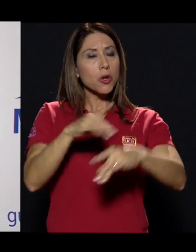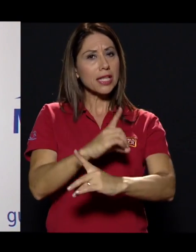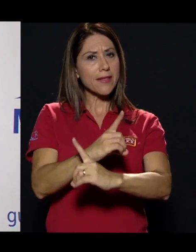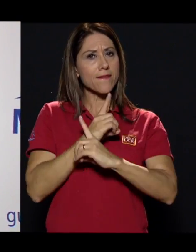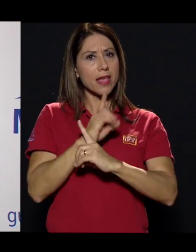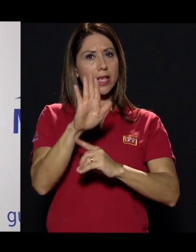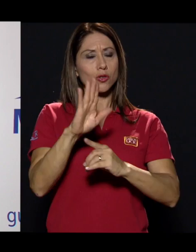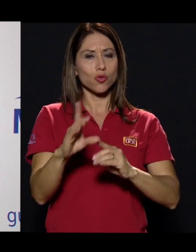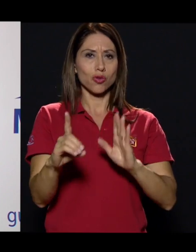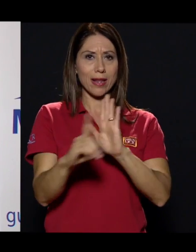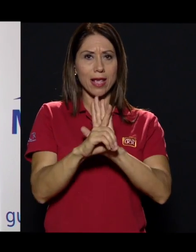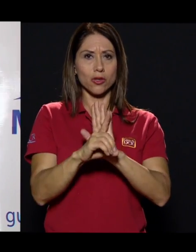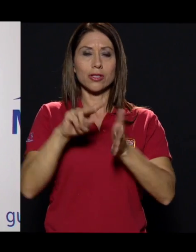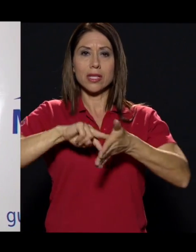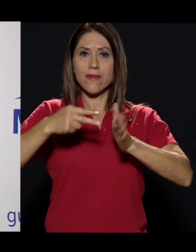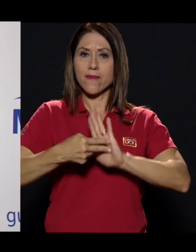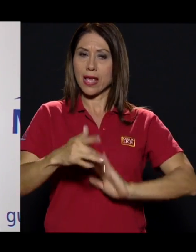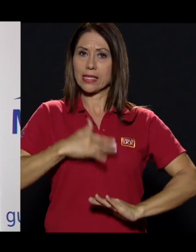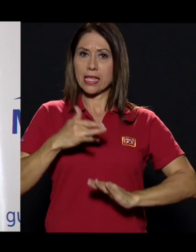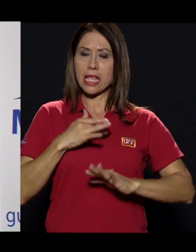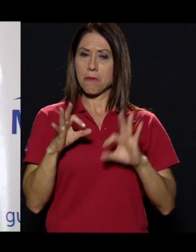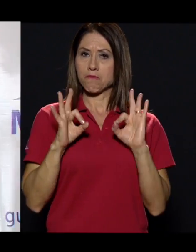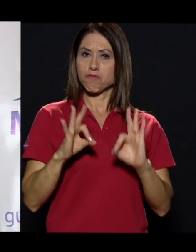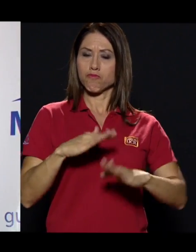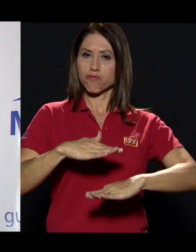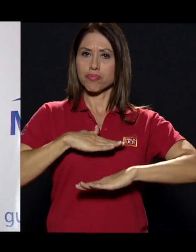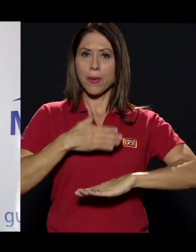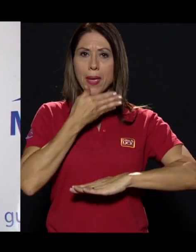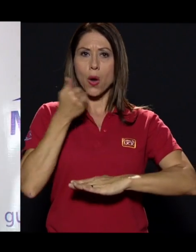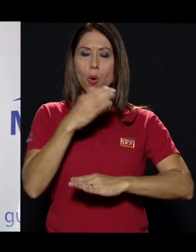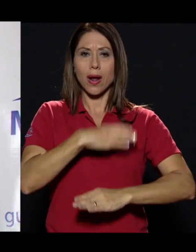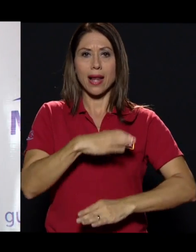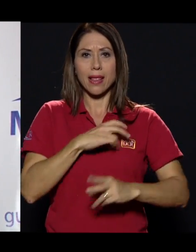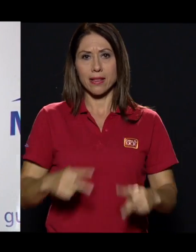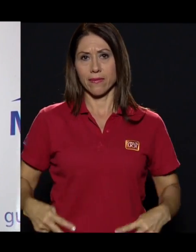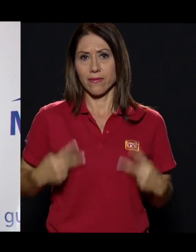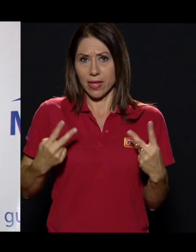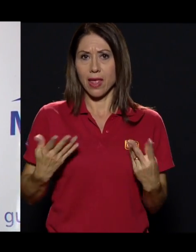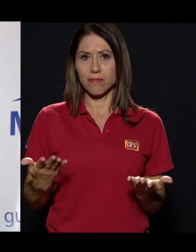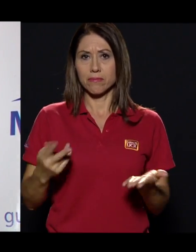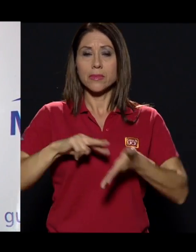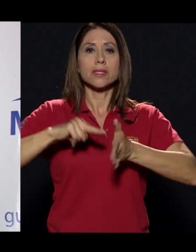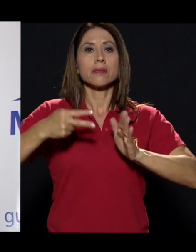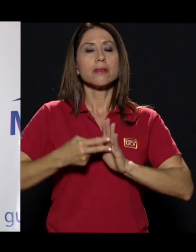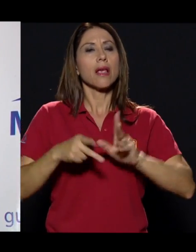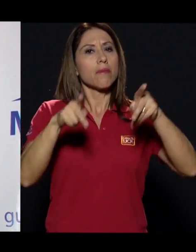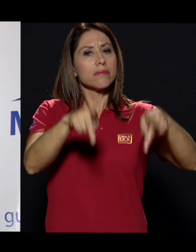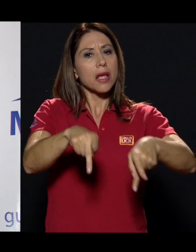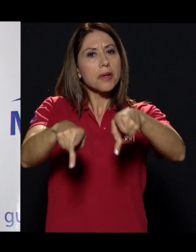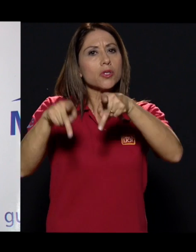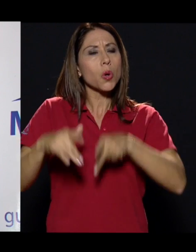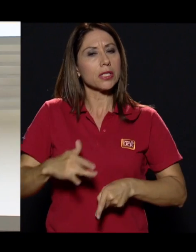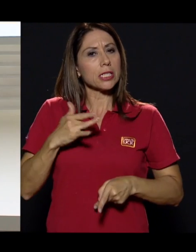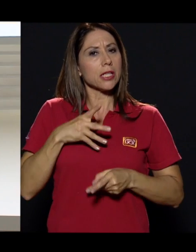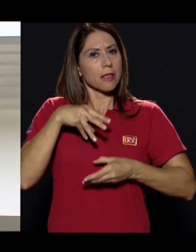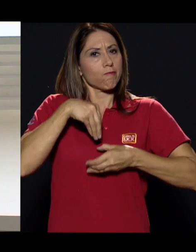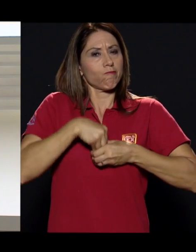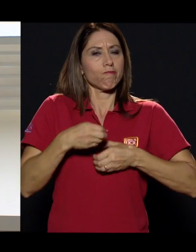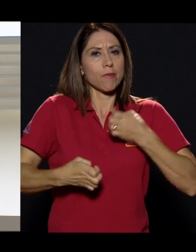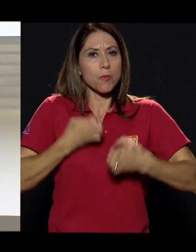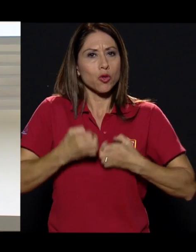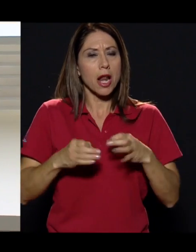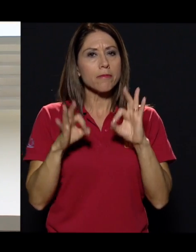puedan sentirse mejor, permite que las personas tengan una mejor calidad de vida, permiten que las personas se encuentren mucho mejor a